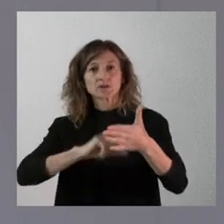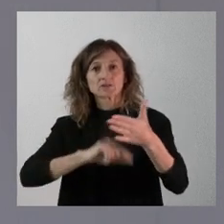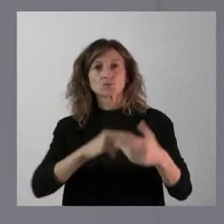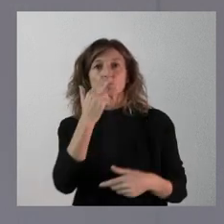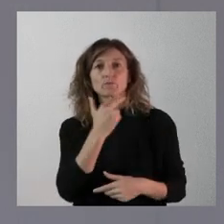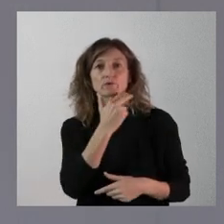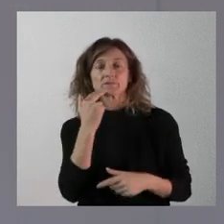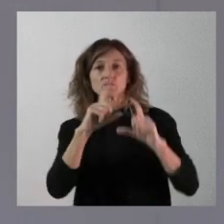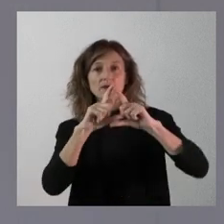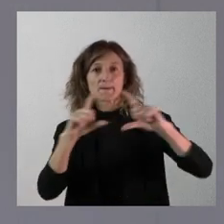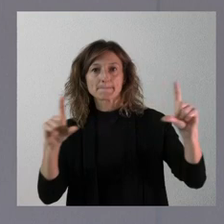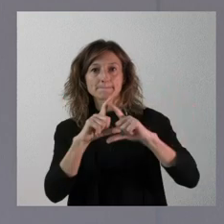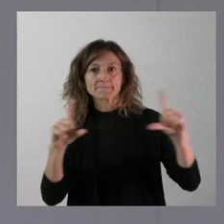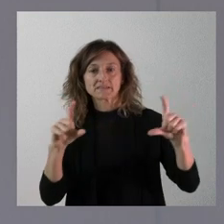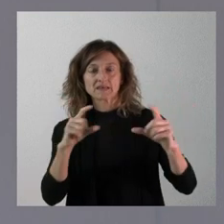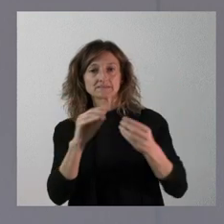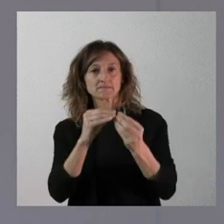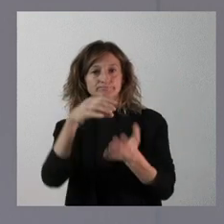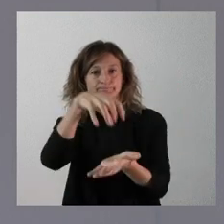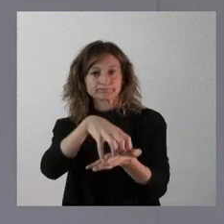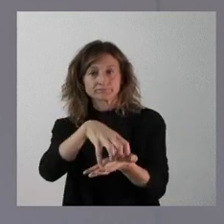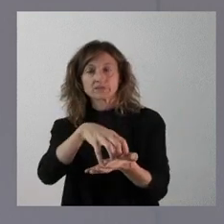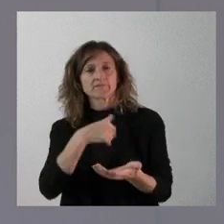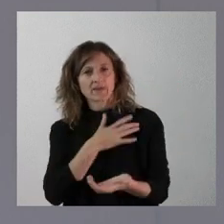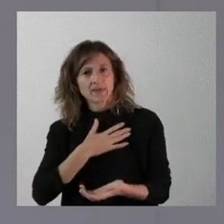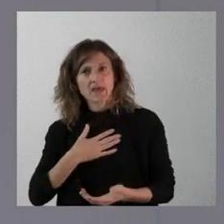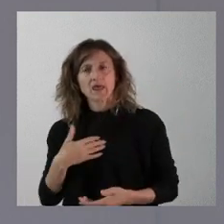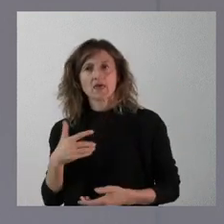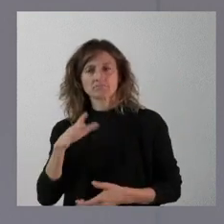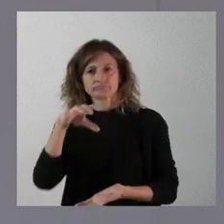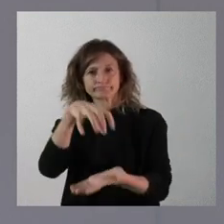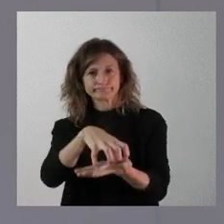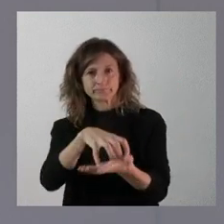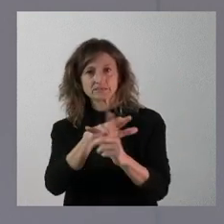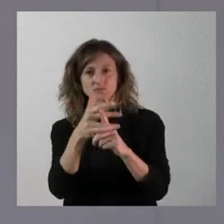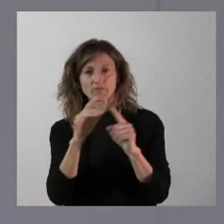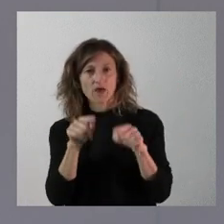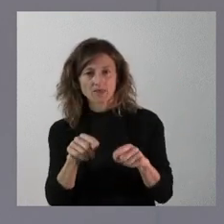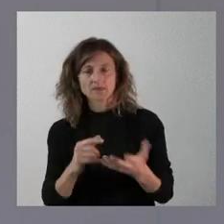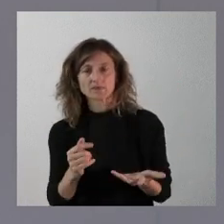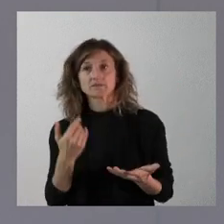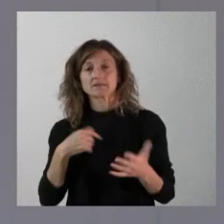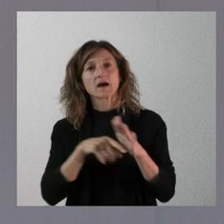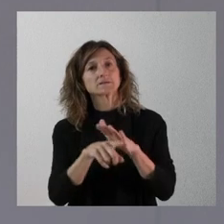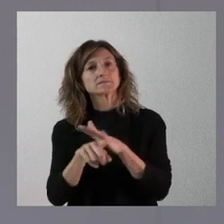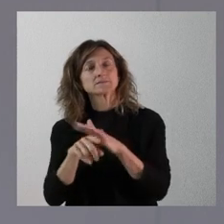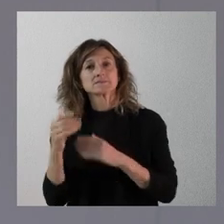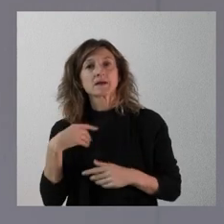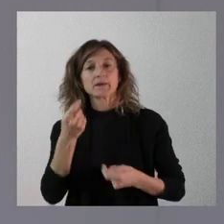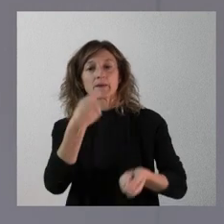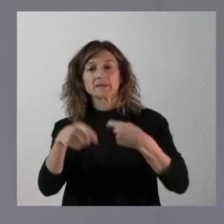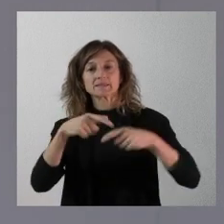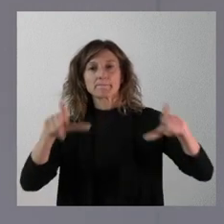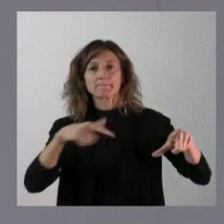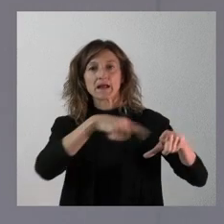por parte de allí y que ha anunciado su deseo de ubicarse en esa situación y que estamos ya en el trámite para la venta de